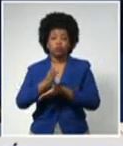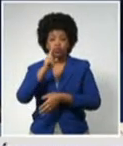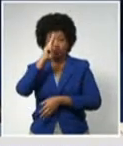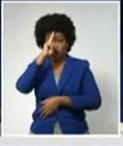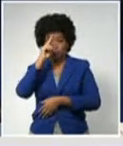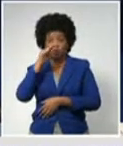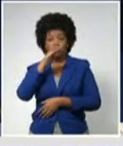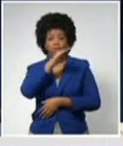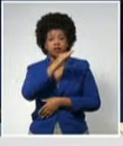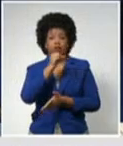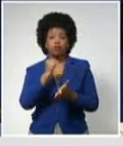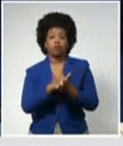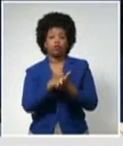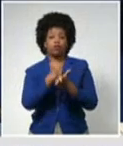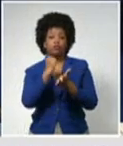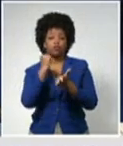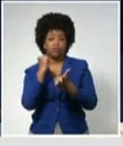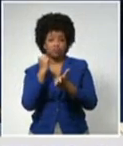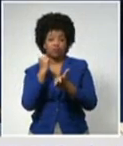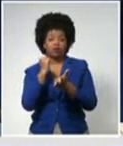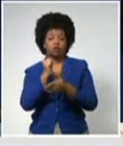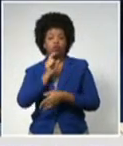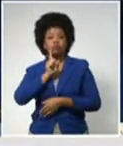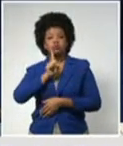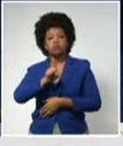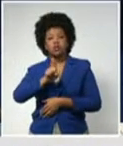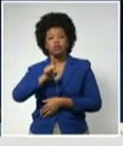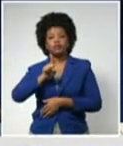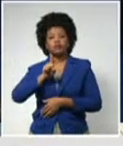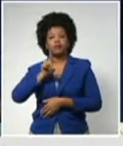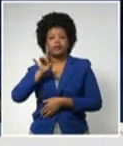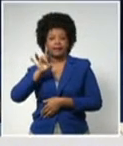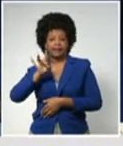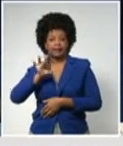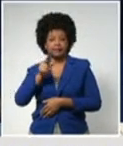ingresados, confirmados, activos, 115 casos.